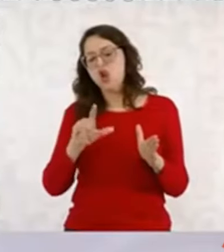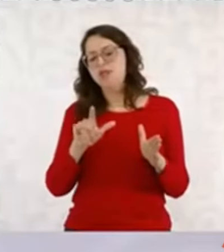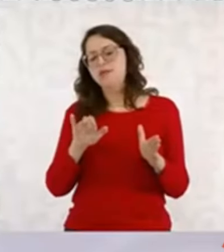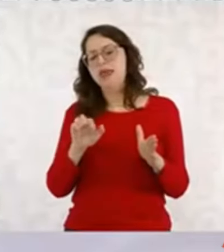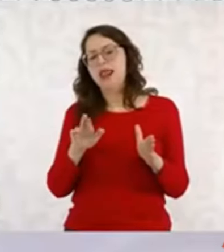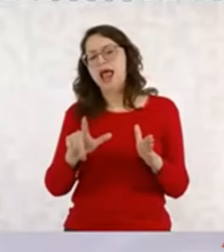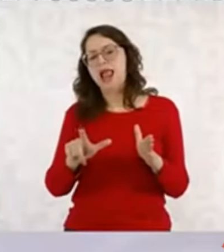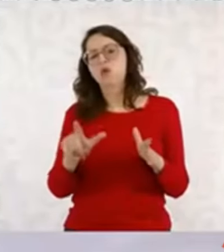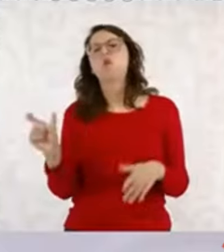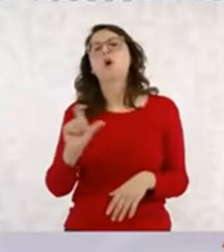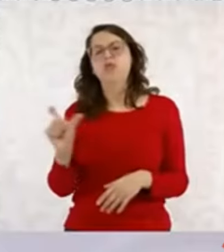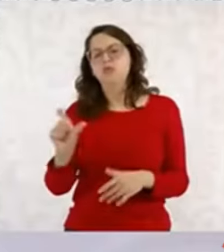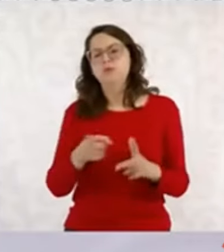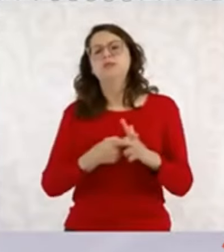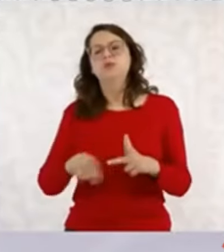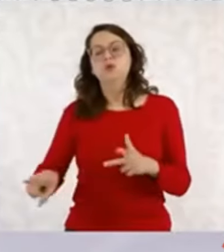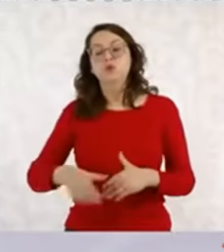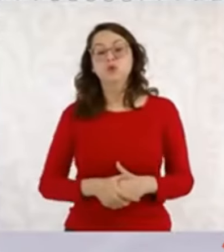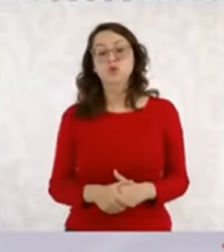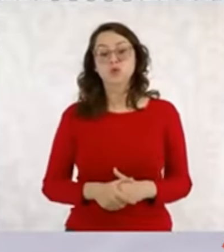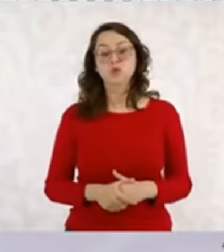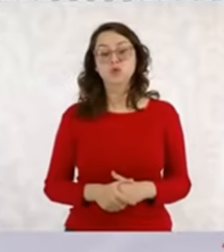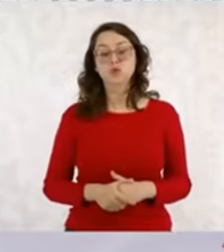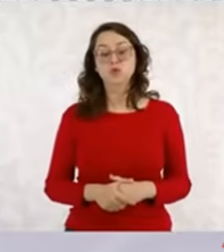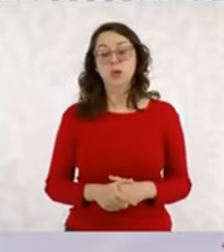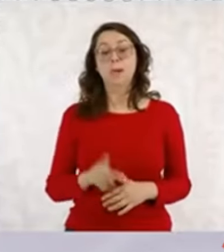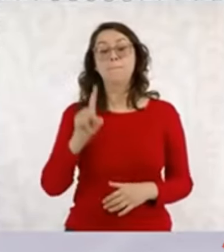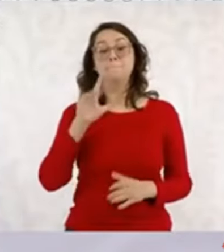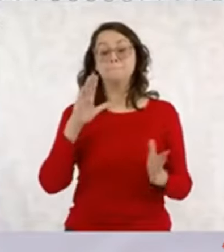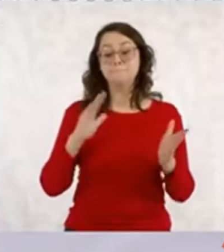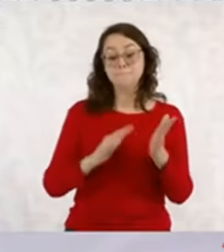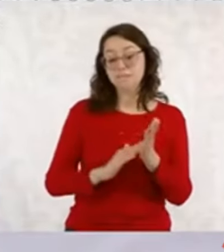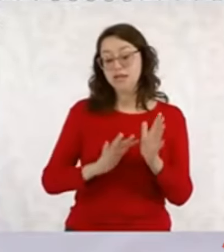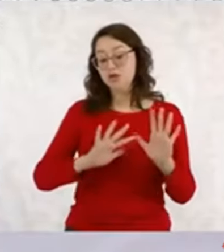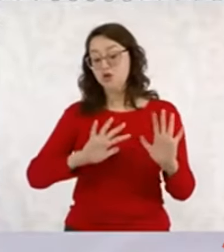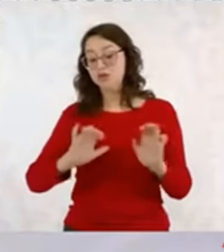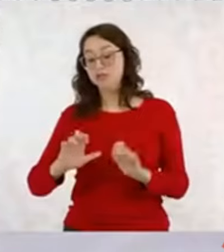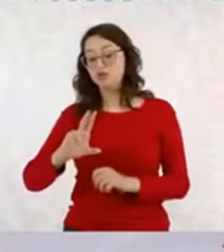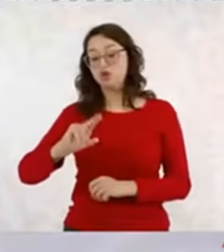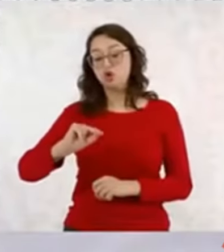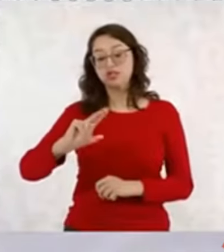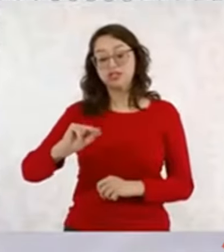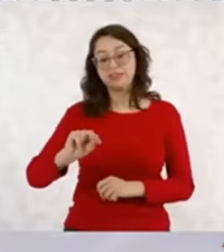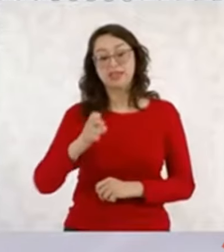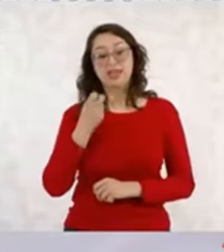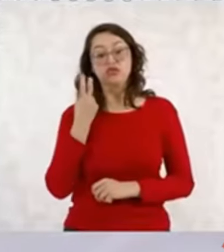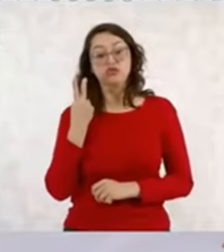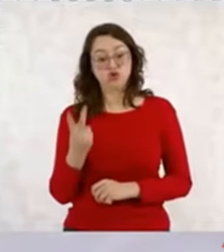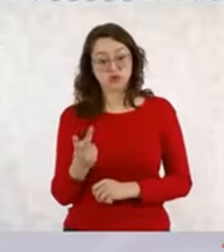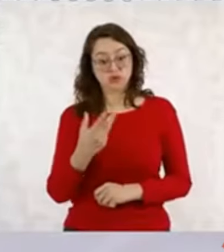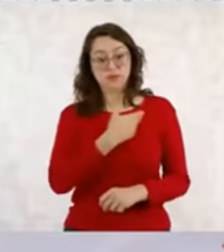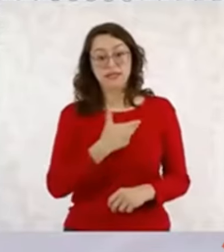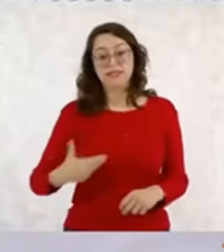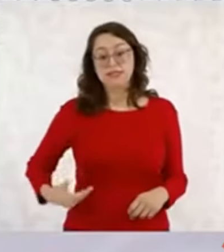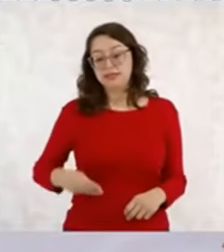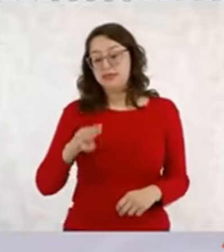El periodo neoliberal inicia a finales de 1982 con Miguel de la Madrid.